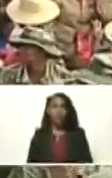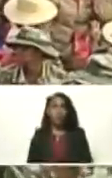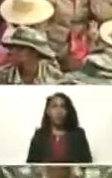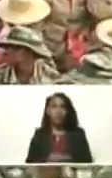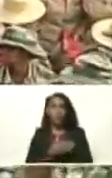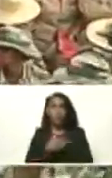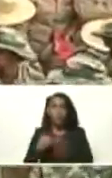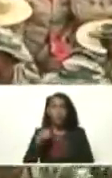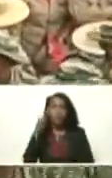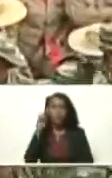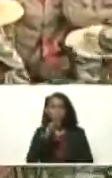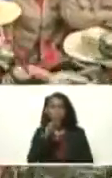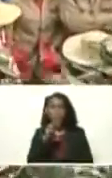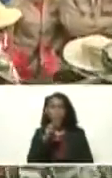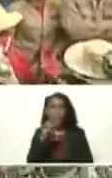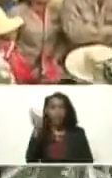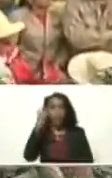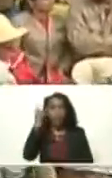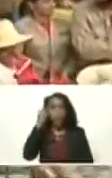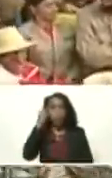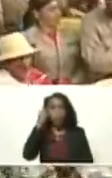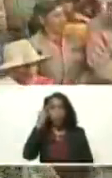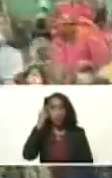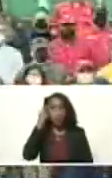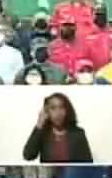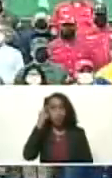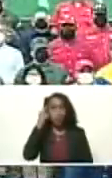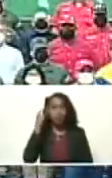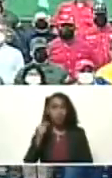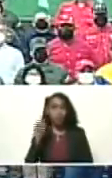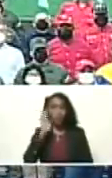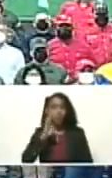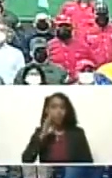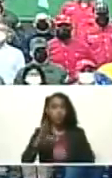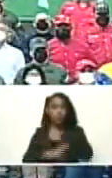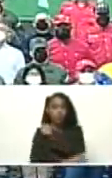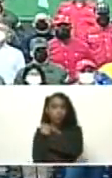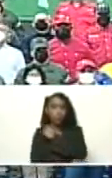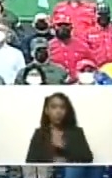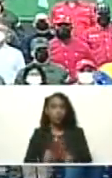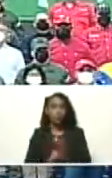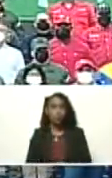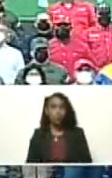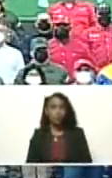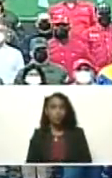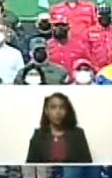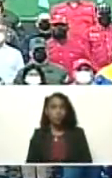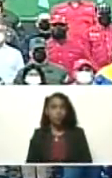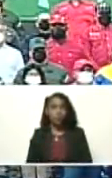quiero ver cabeza de burócratas y corruptos.